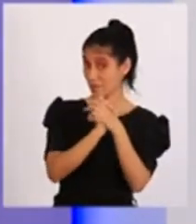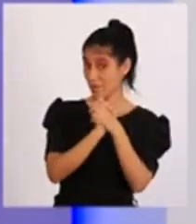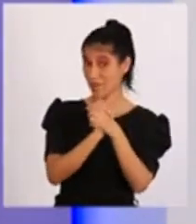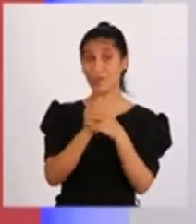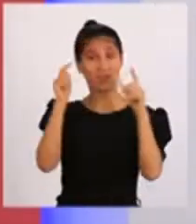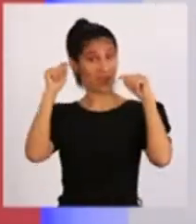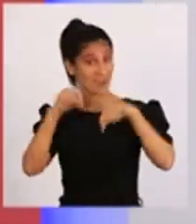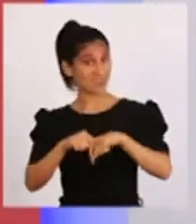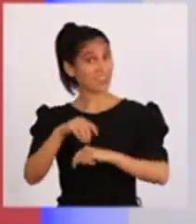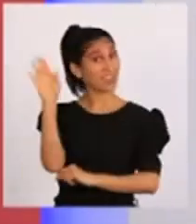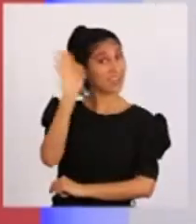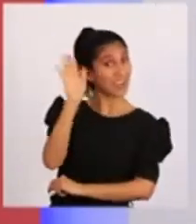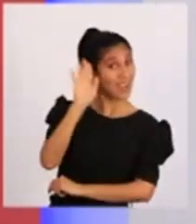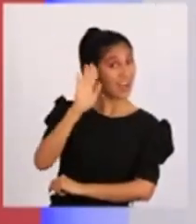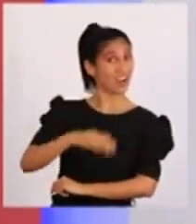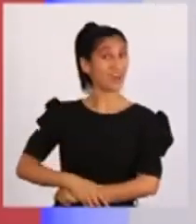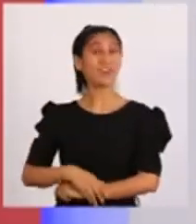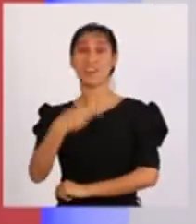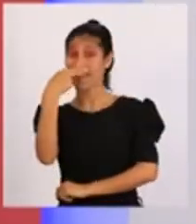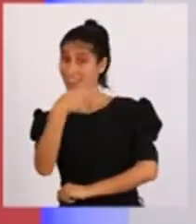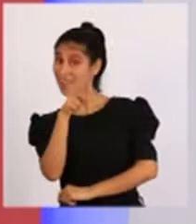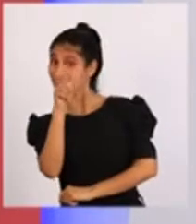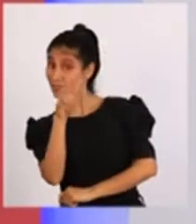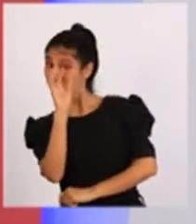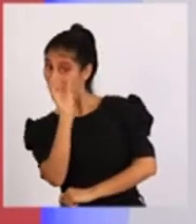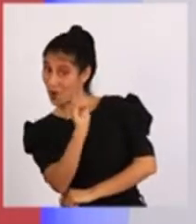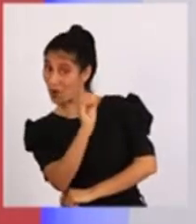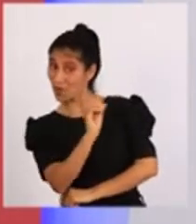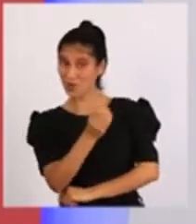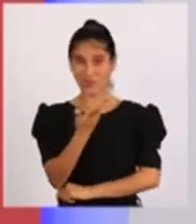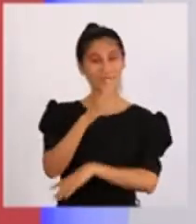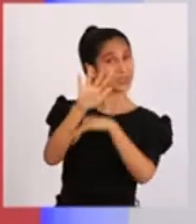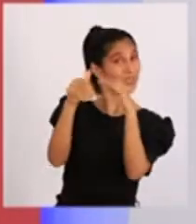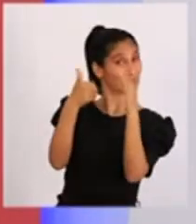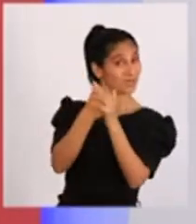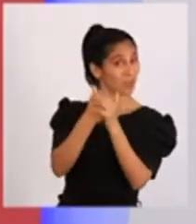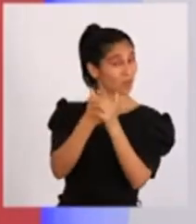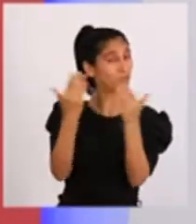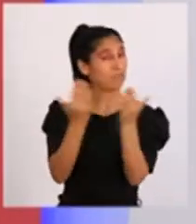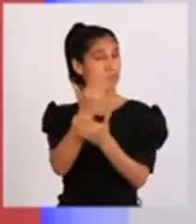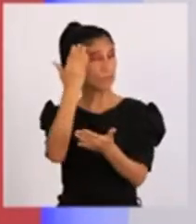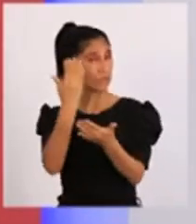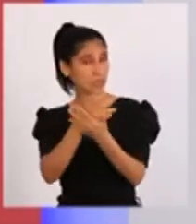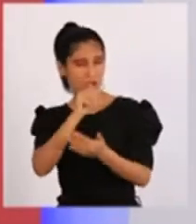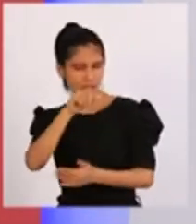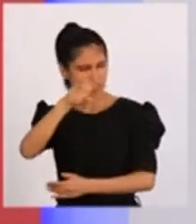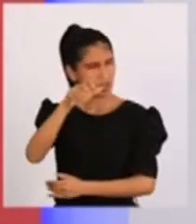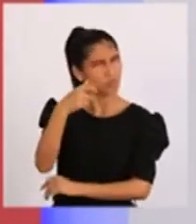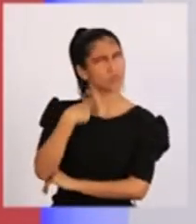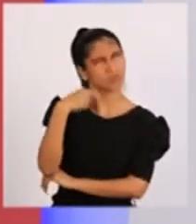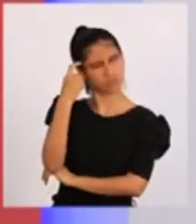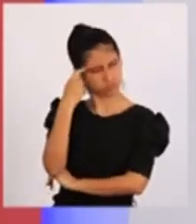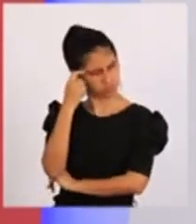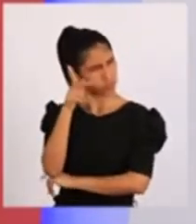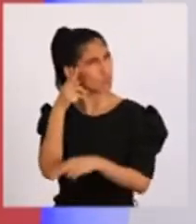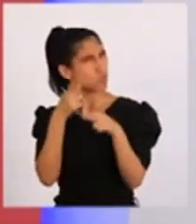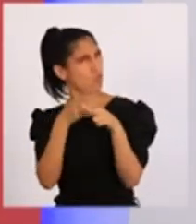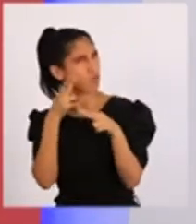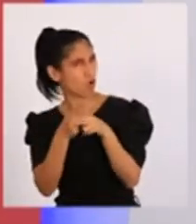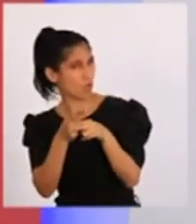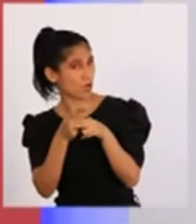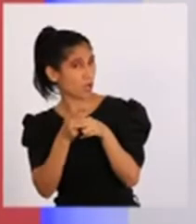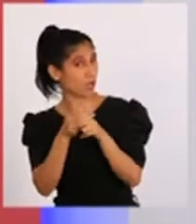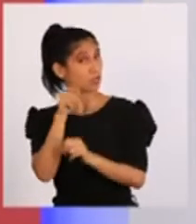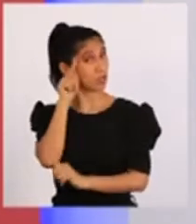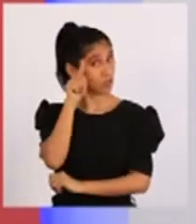H2O. Hello, H2O. Con todo el problema del agua, se me vino a la mente un nombre. Do